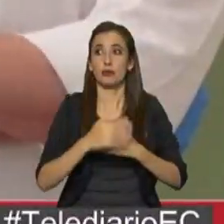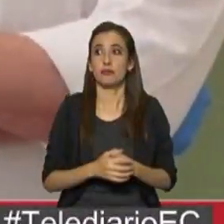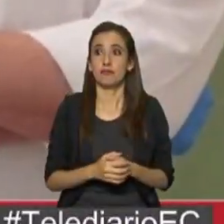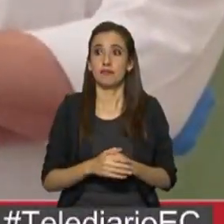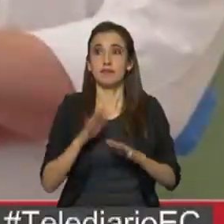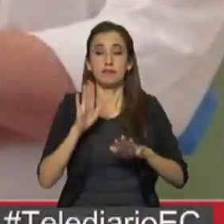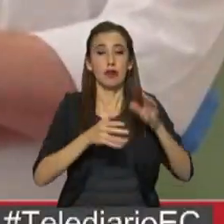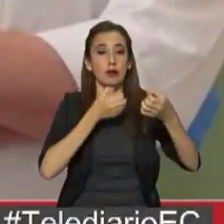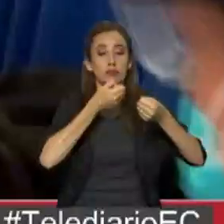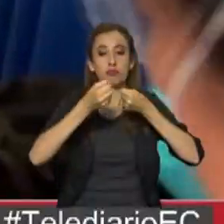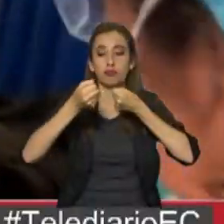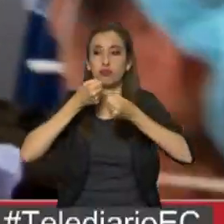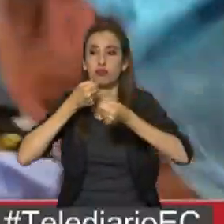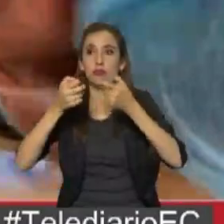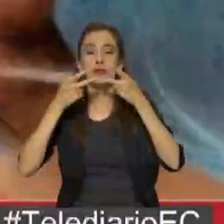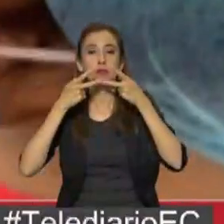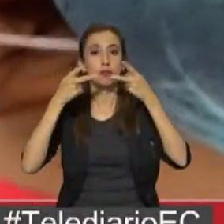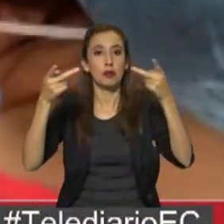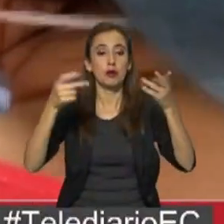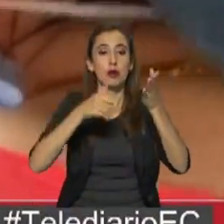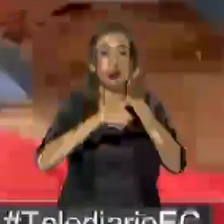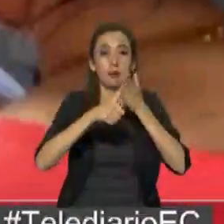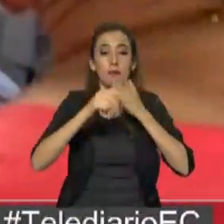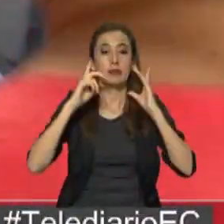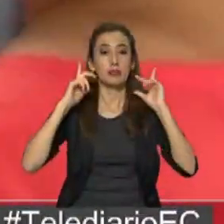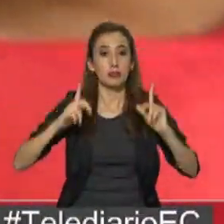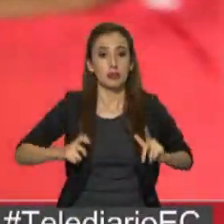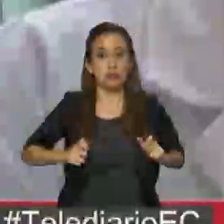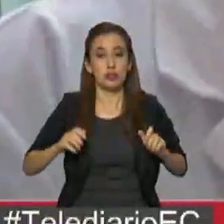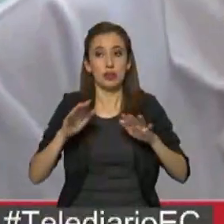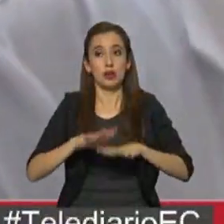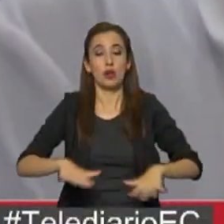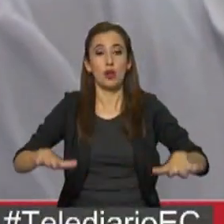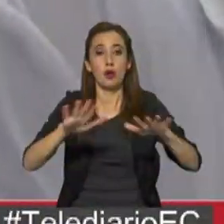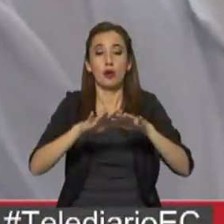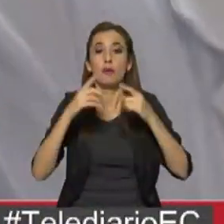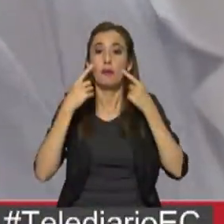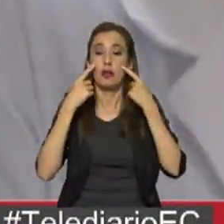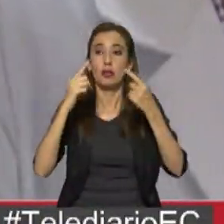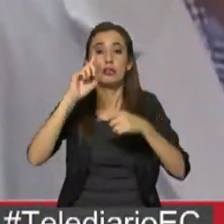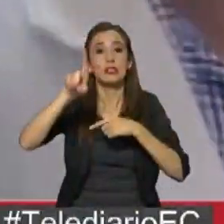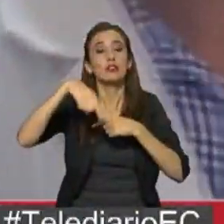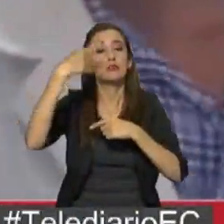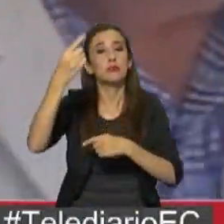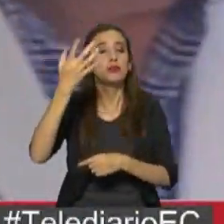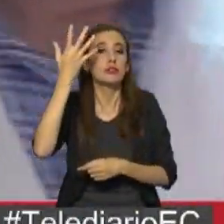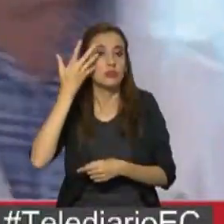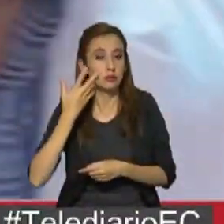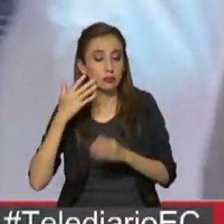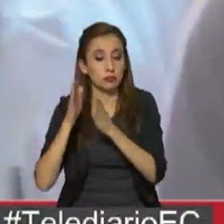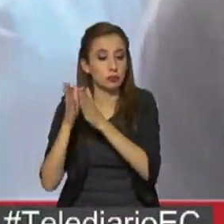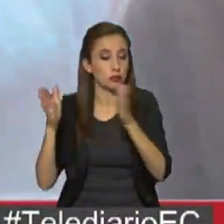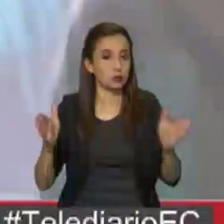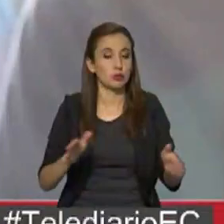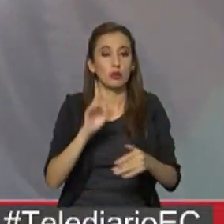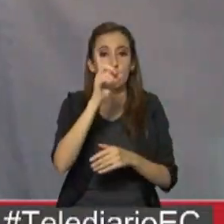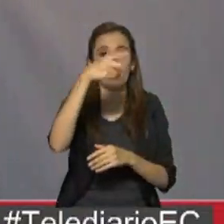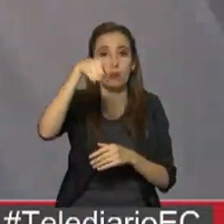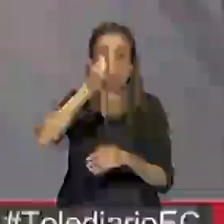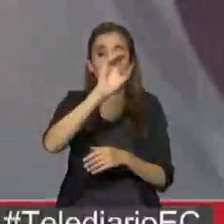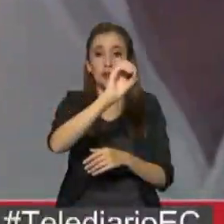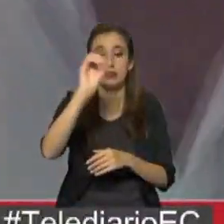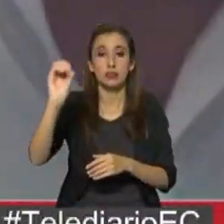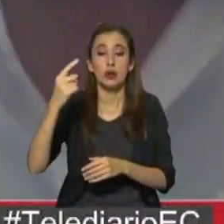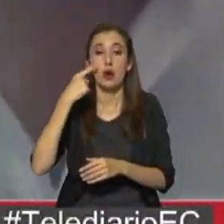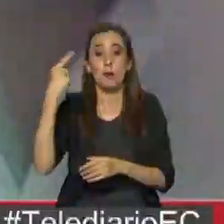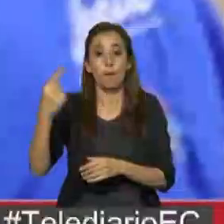entrevista para los medios públicos del ministro de salud juan carlos ceballos indicó que en los próximos días llegarán al país un millón de tests